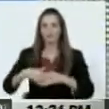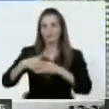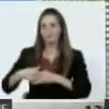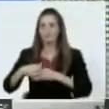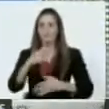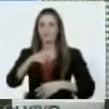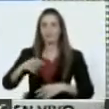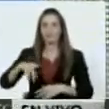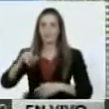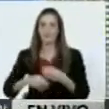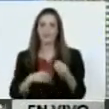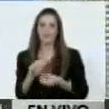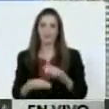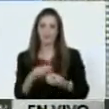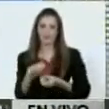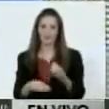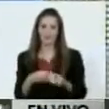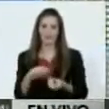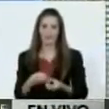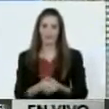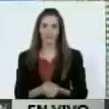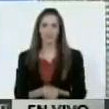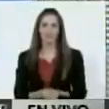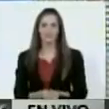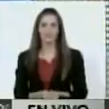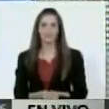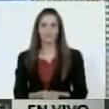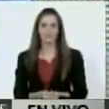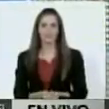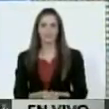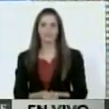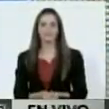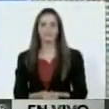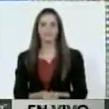Y eso hizo inclusive que la